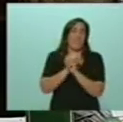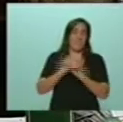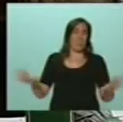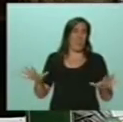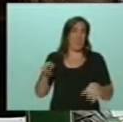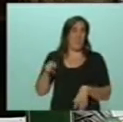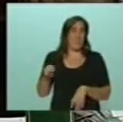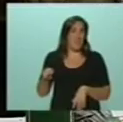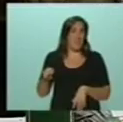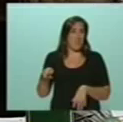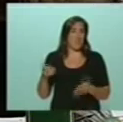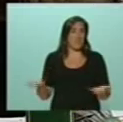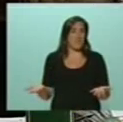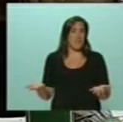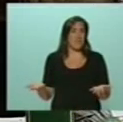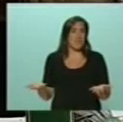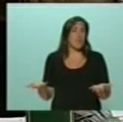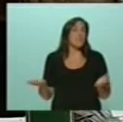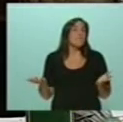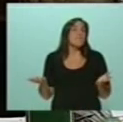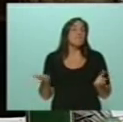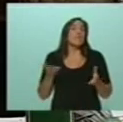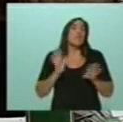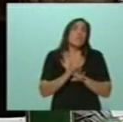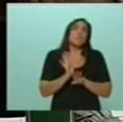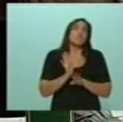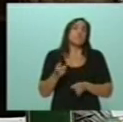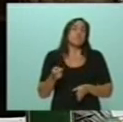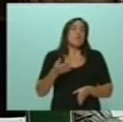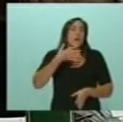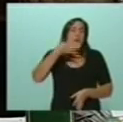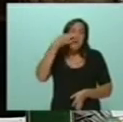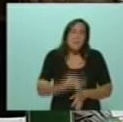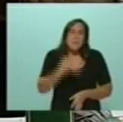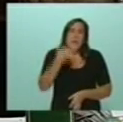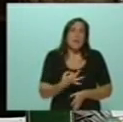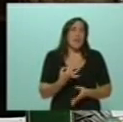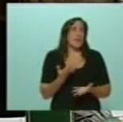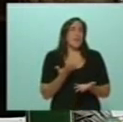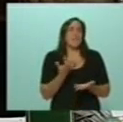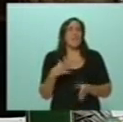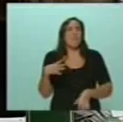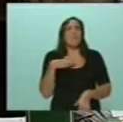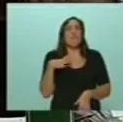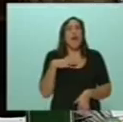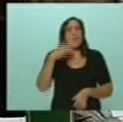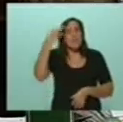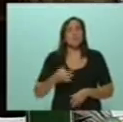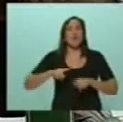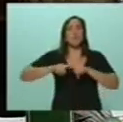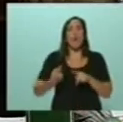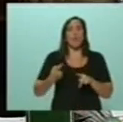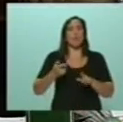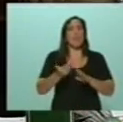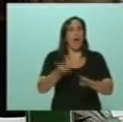tragedia y también, ¿por qué no?, de en muchos casos una verdadera desidia o falta de políticas activas para